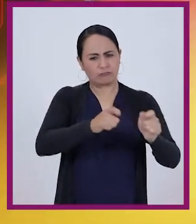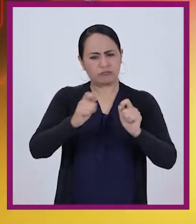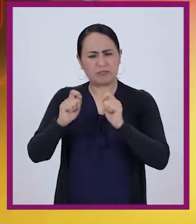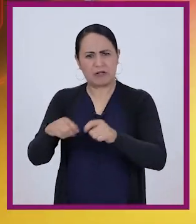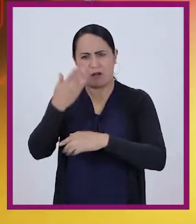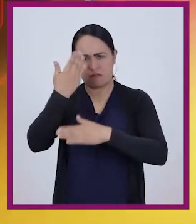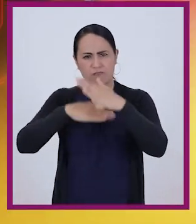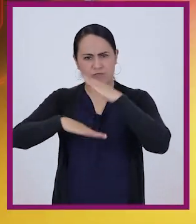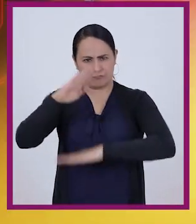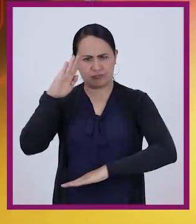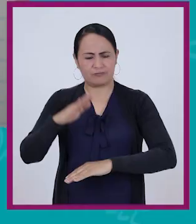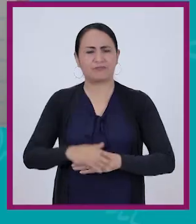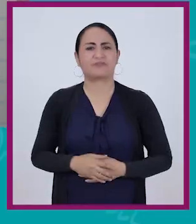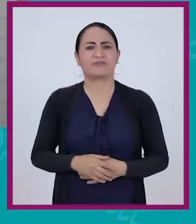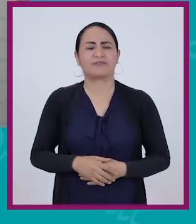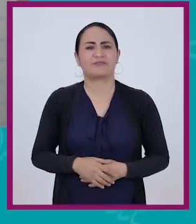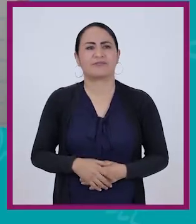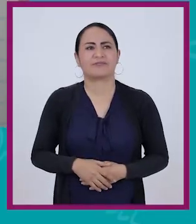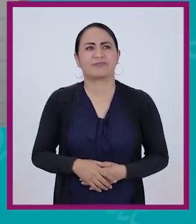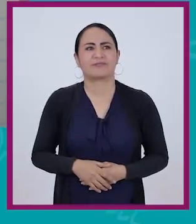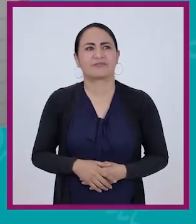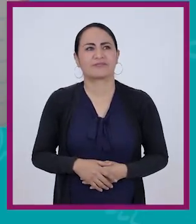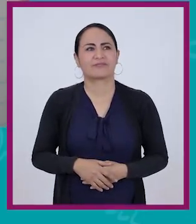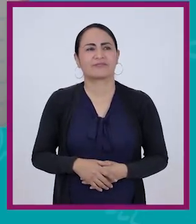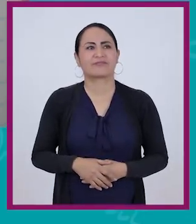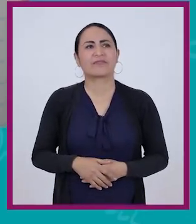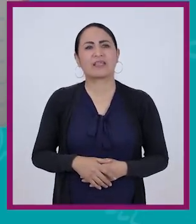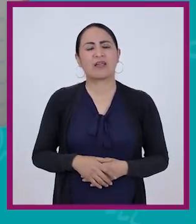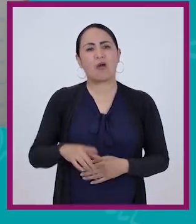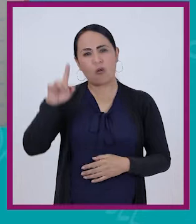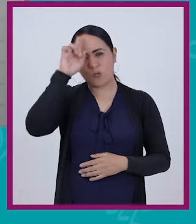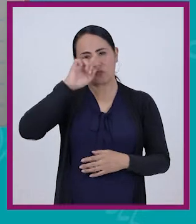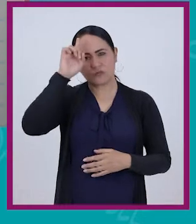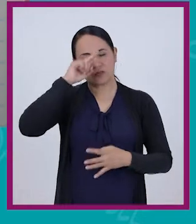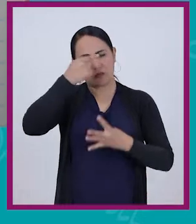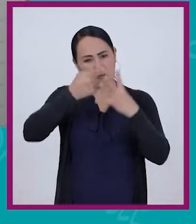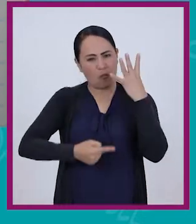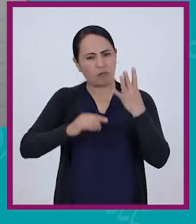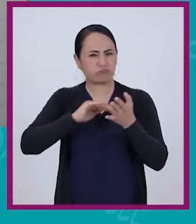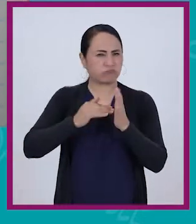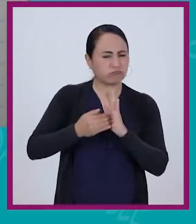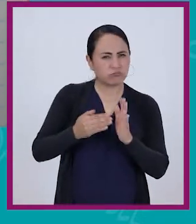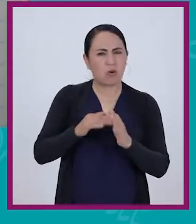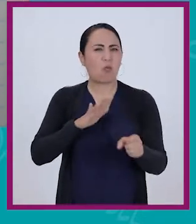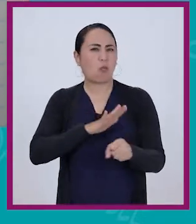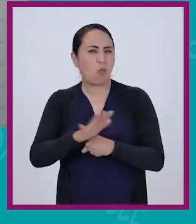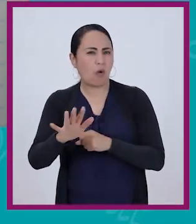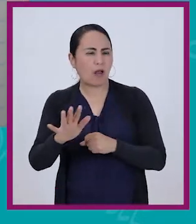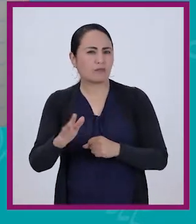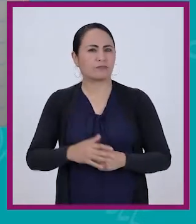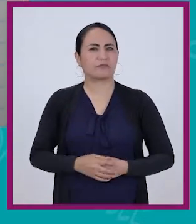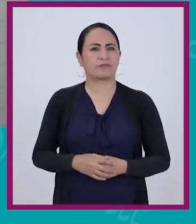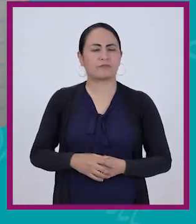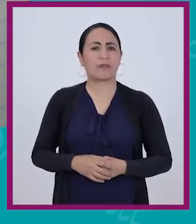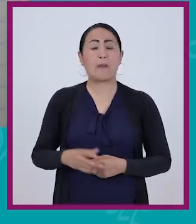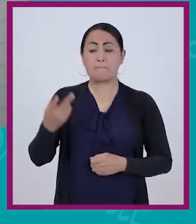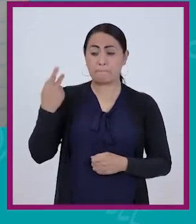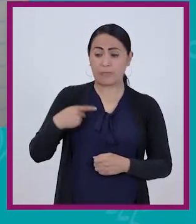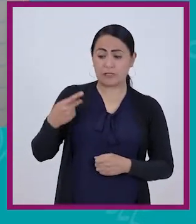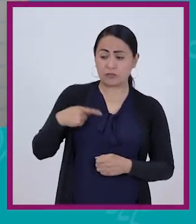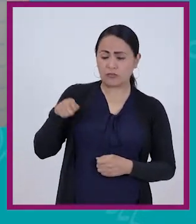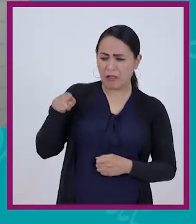Hola de nuevo, Citla y Juanma. Estas son algunas de las estrategias recomendadas para trabajar en equipo. En primer